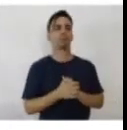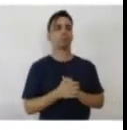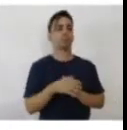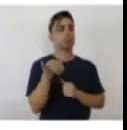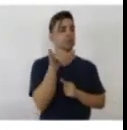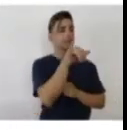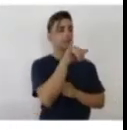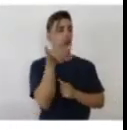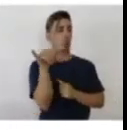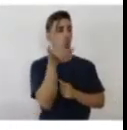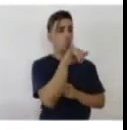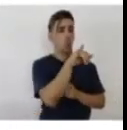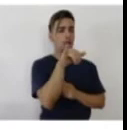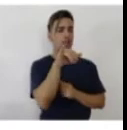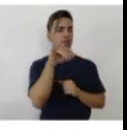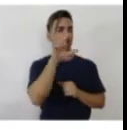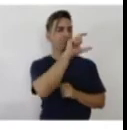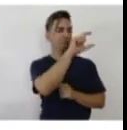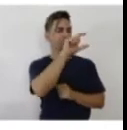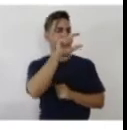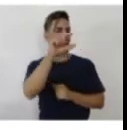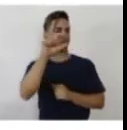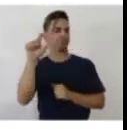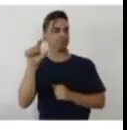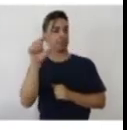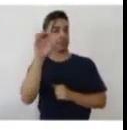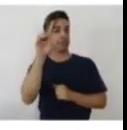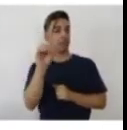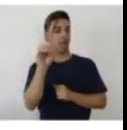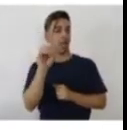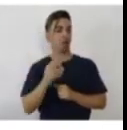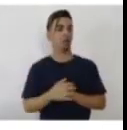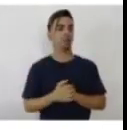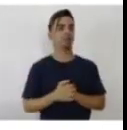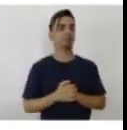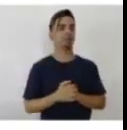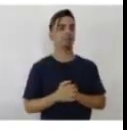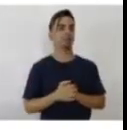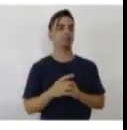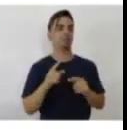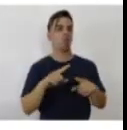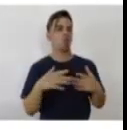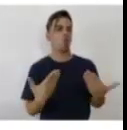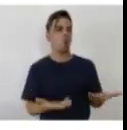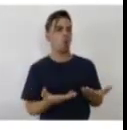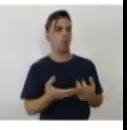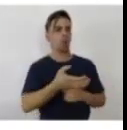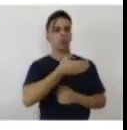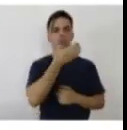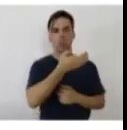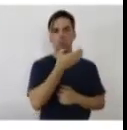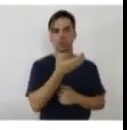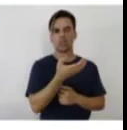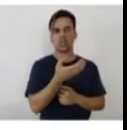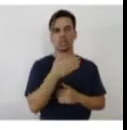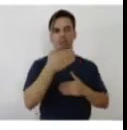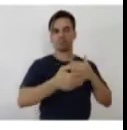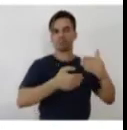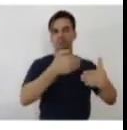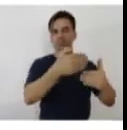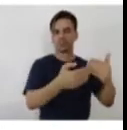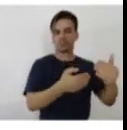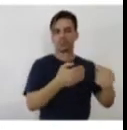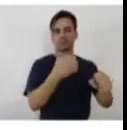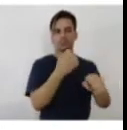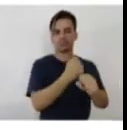están asociados a igualar toda la inecuación a cero, aplicando todos